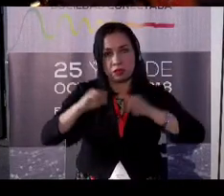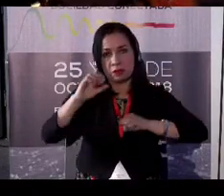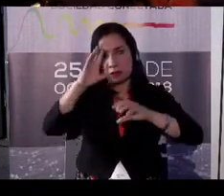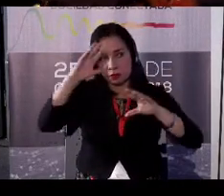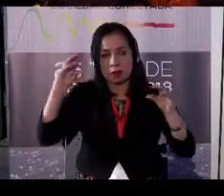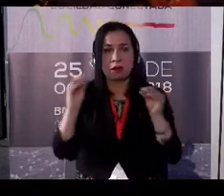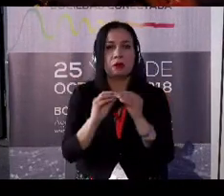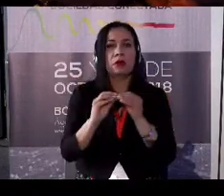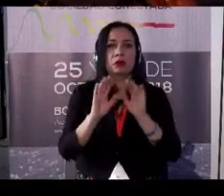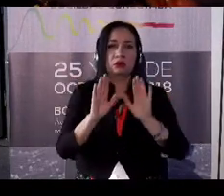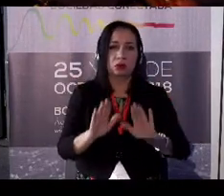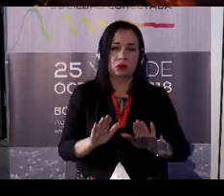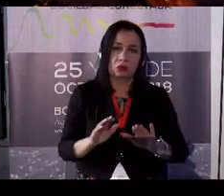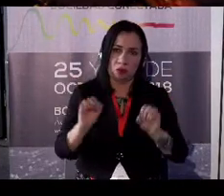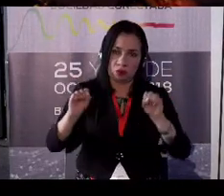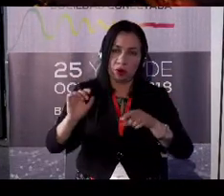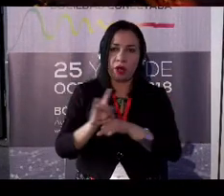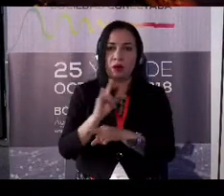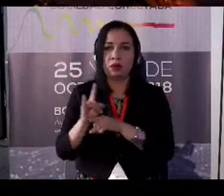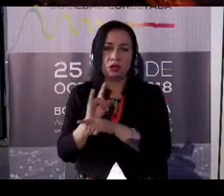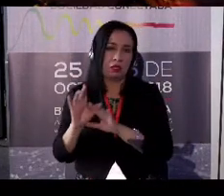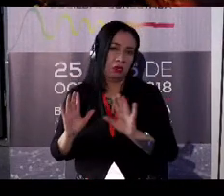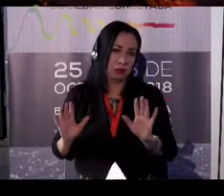conoce colusión.